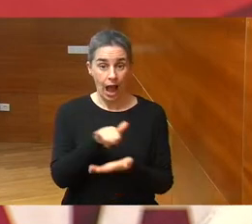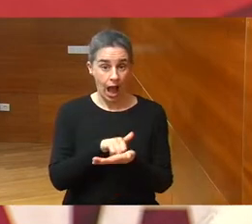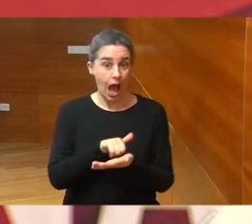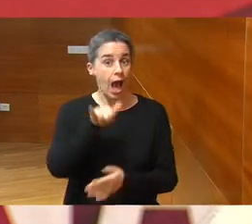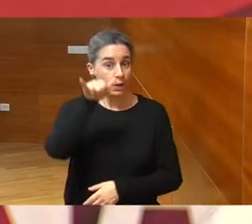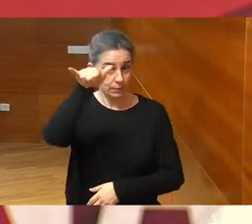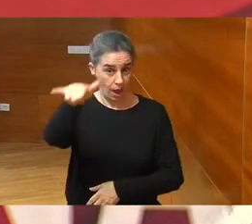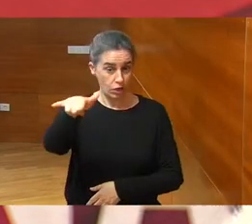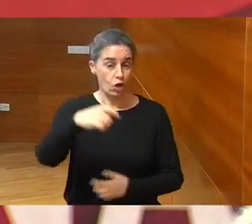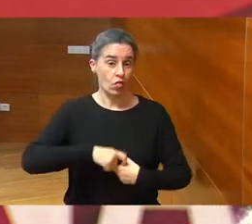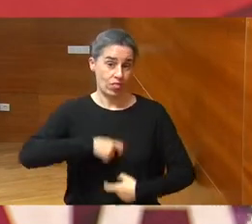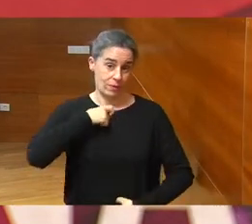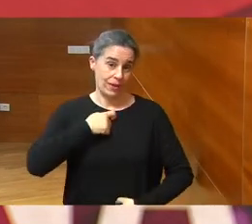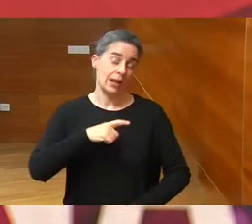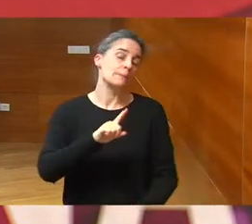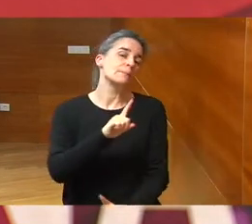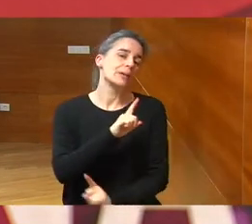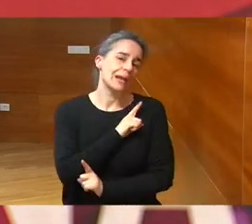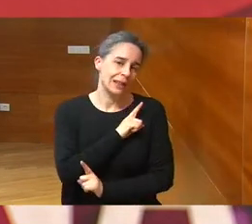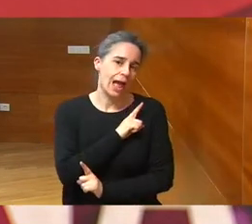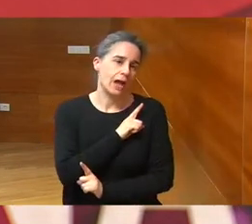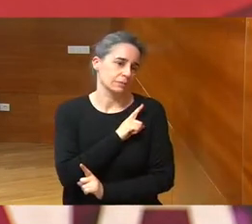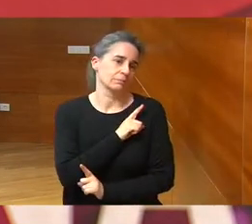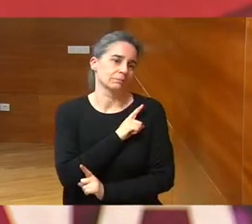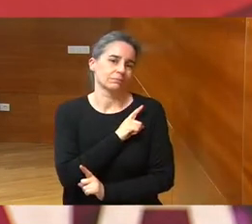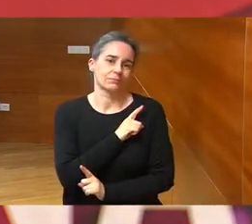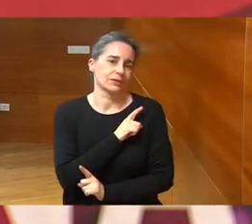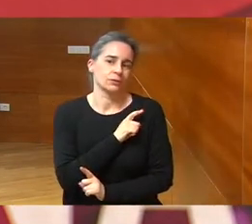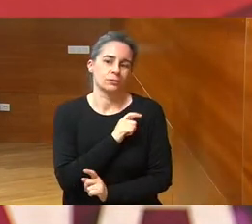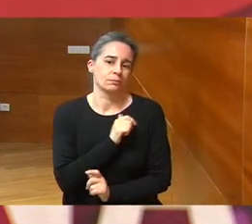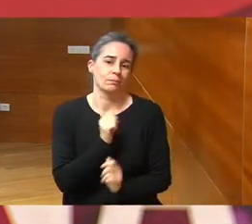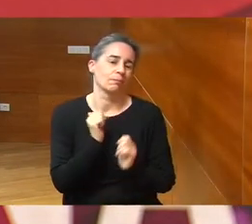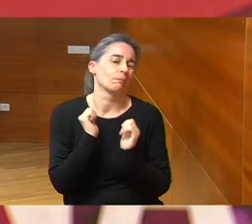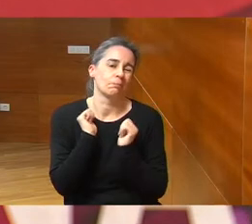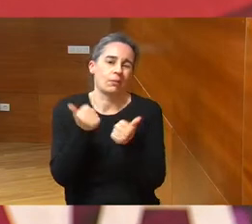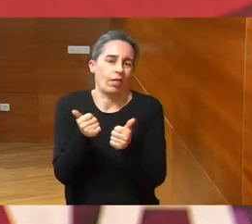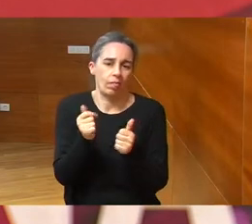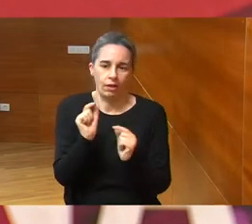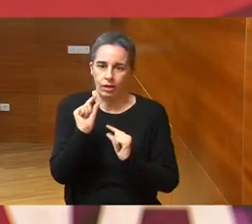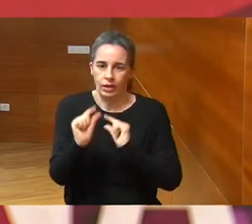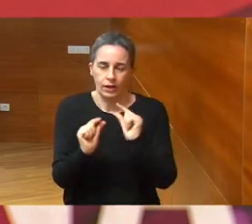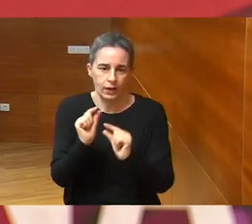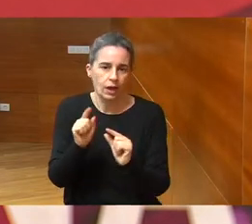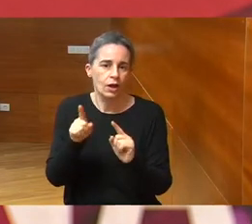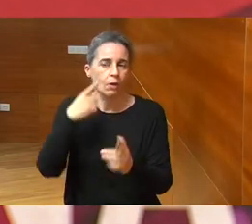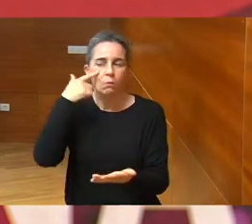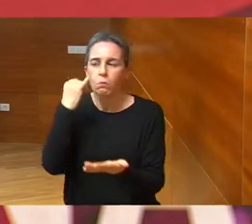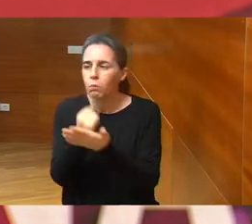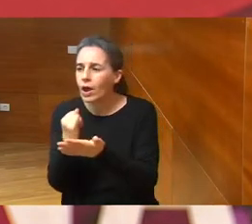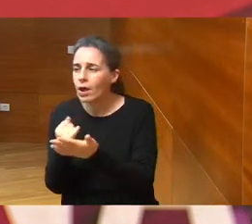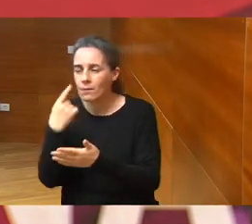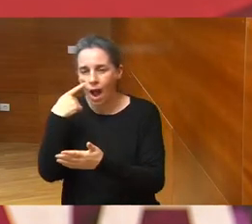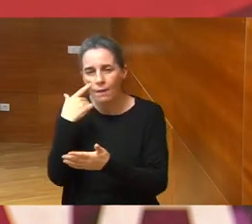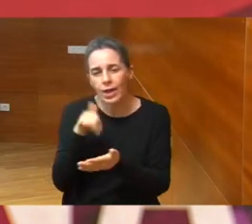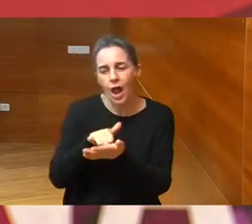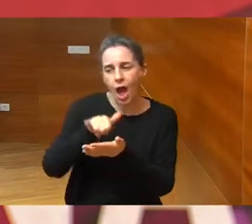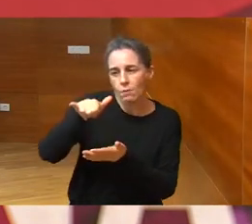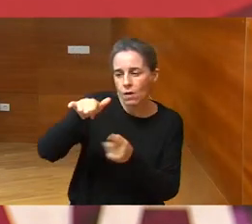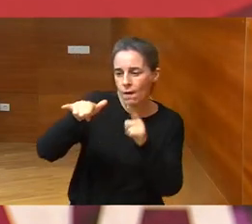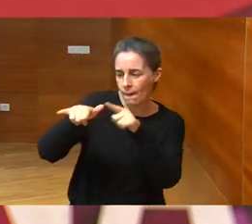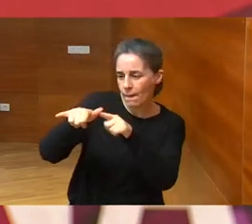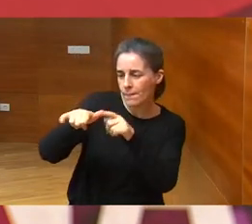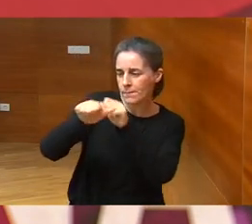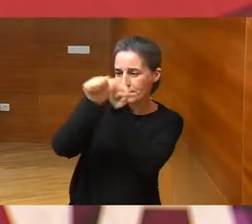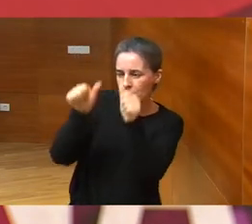civil y militares estaban en sus inicios era un banco de pruebas para mejorar los modelos y prototipos pfizer